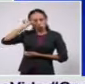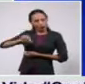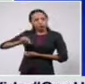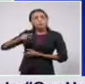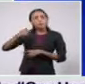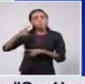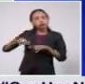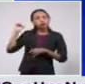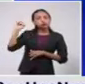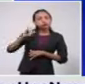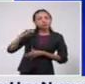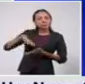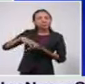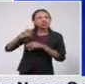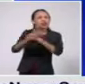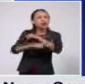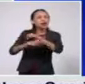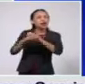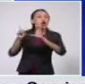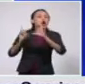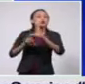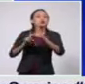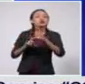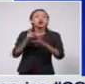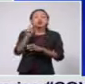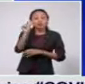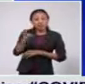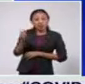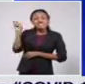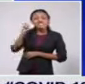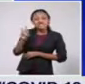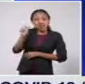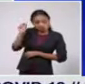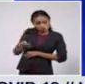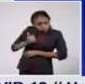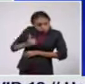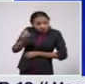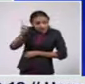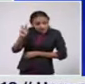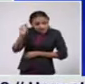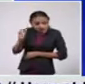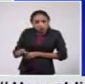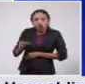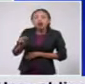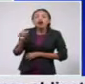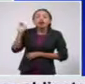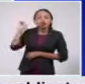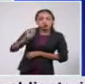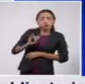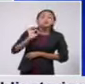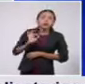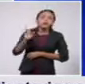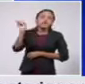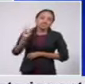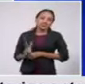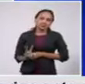Rusia y un venezolano procedente de Venezuela. En Villa Clara se confirman 2